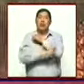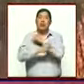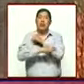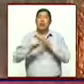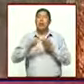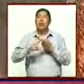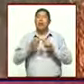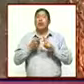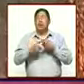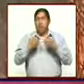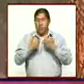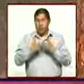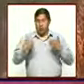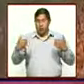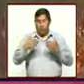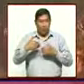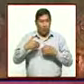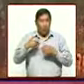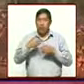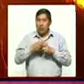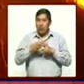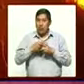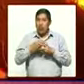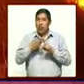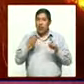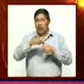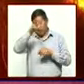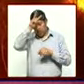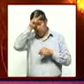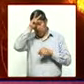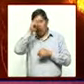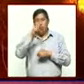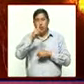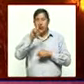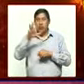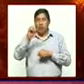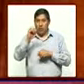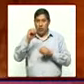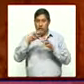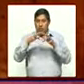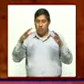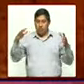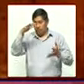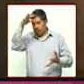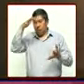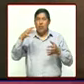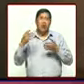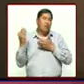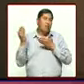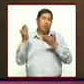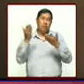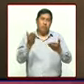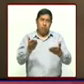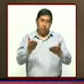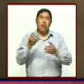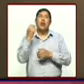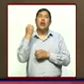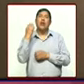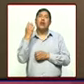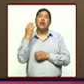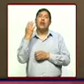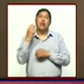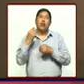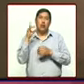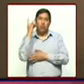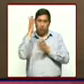amigos. Adicionalmente, en las próximas horas llegan desde Perú 150 contenedores aéreos guardiados. System. 14